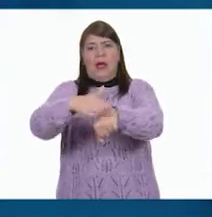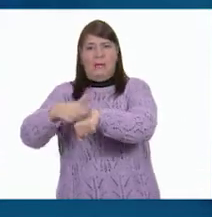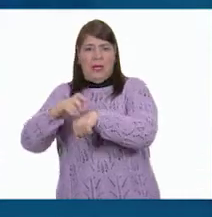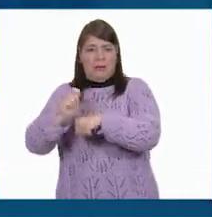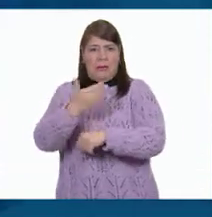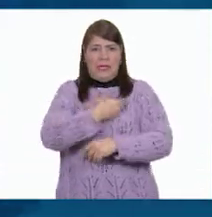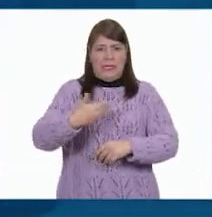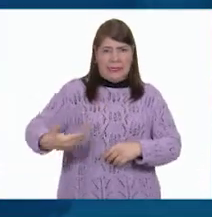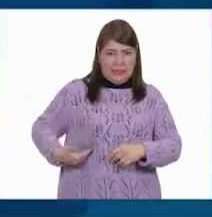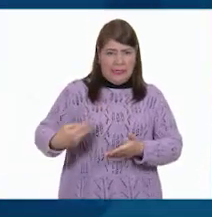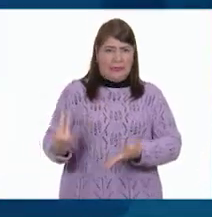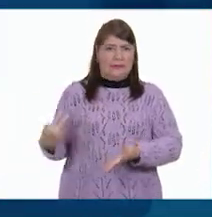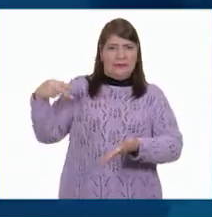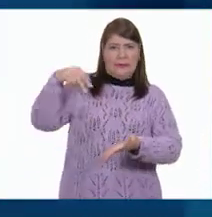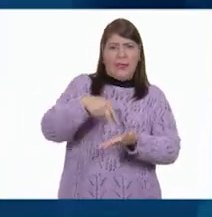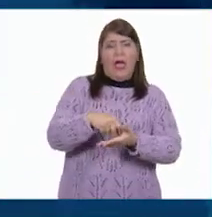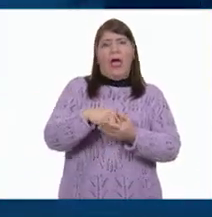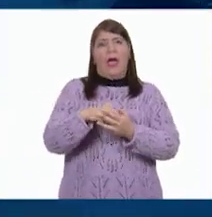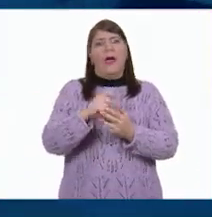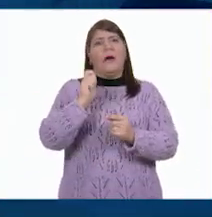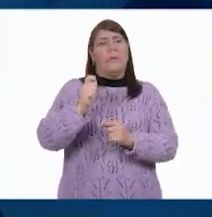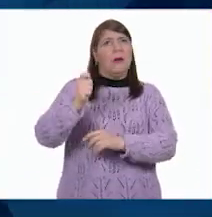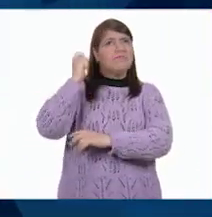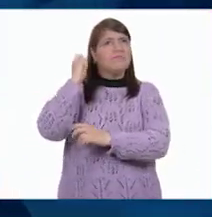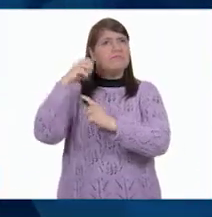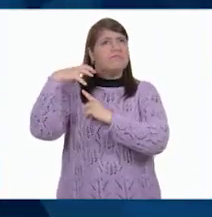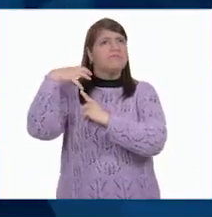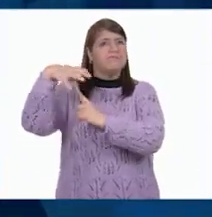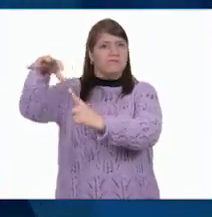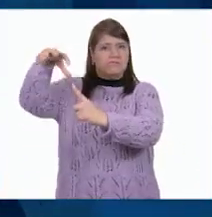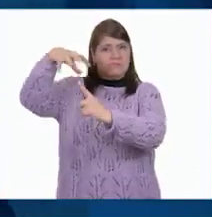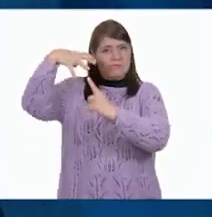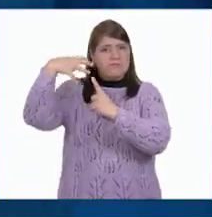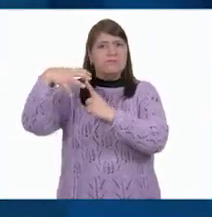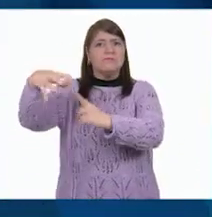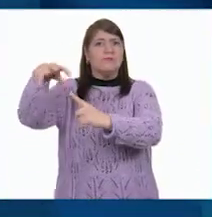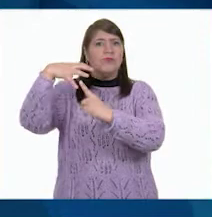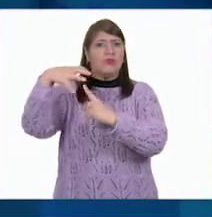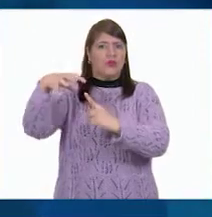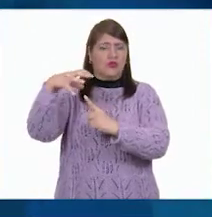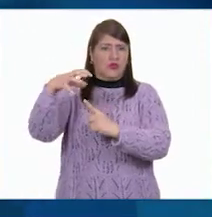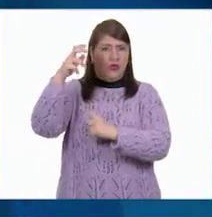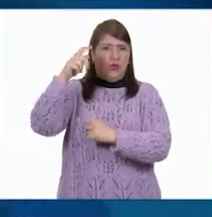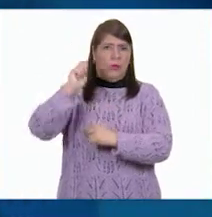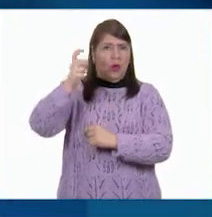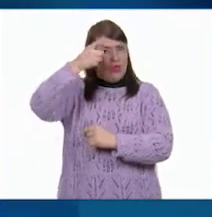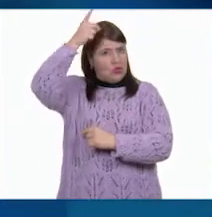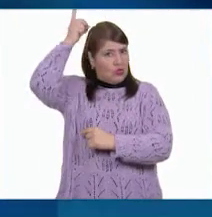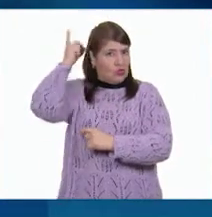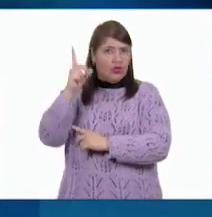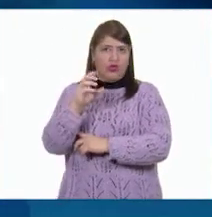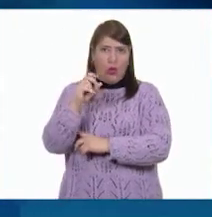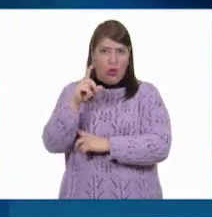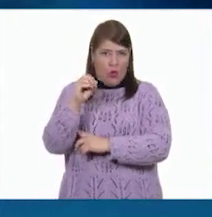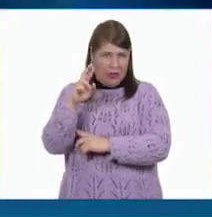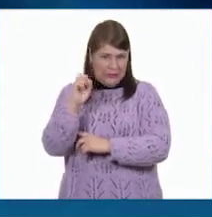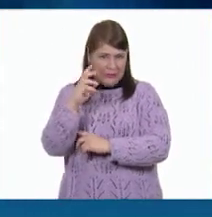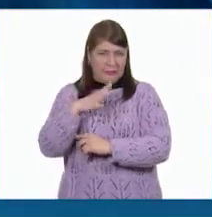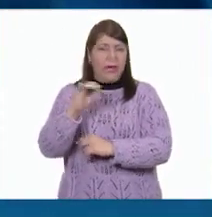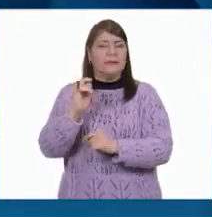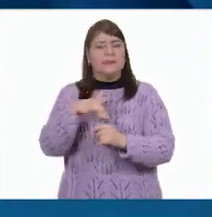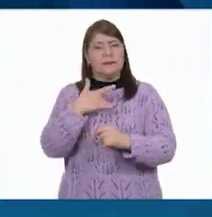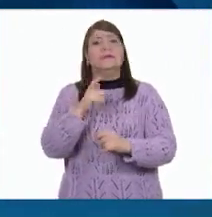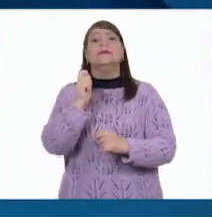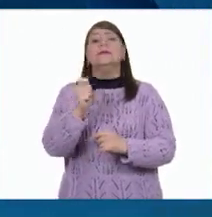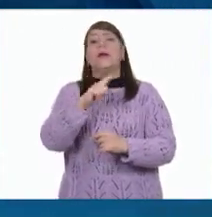el balcón central de Palacio Nacional e hizo repicar la campana de Dolores. Al día siguiente,